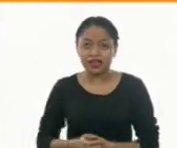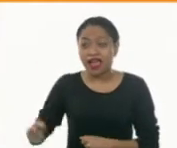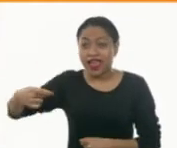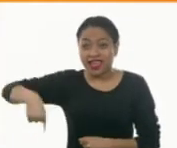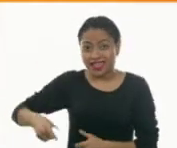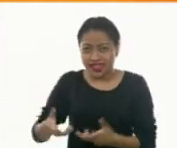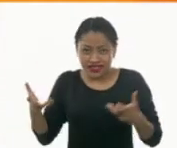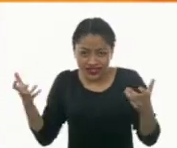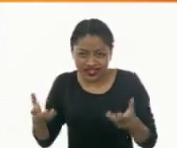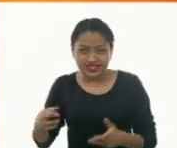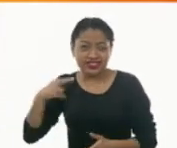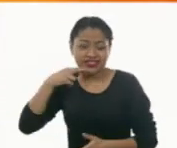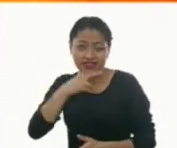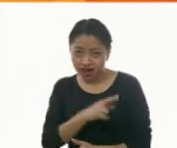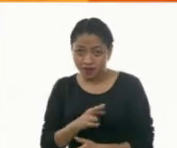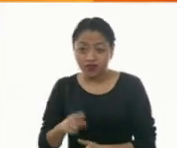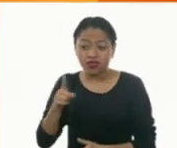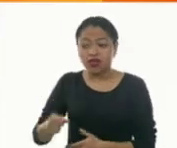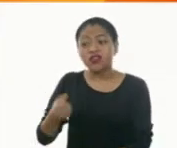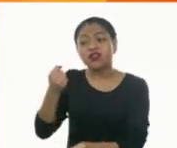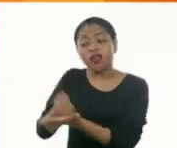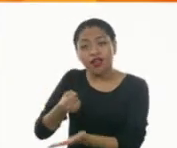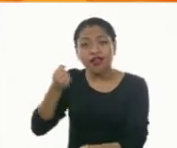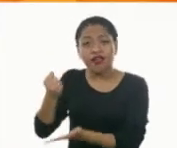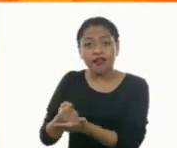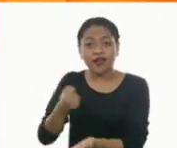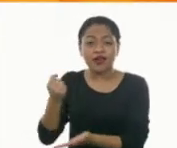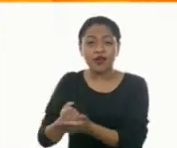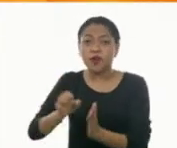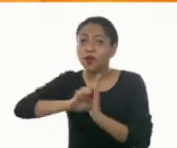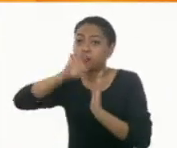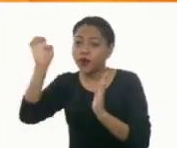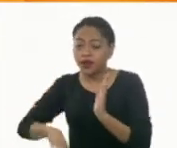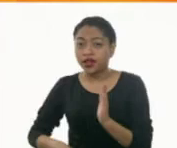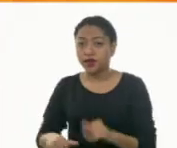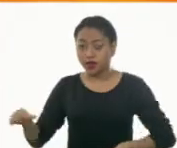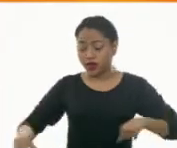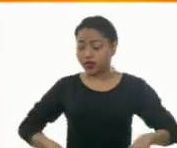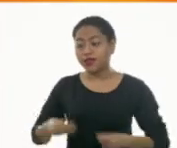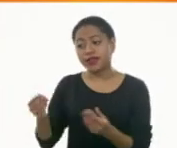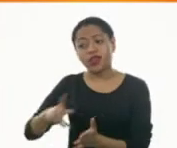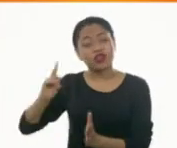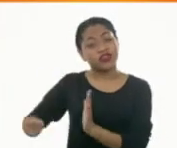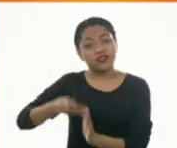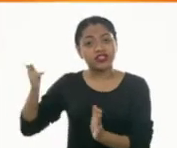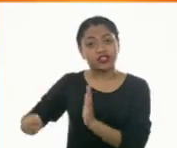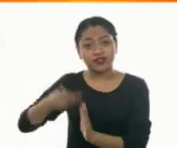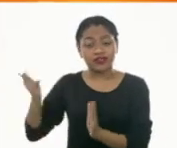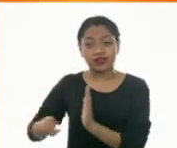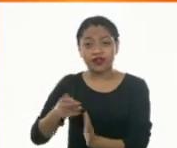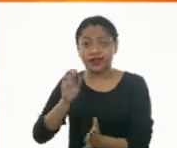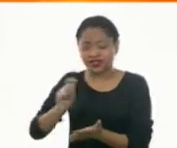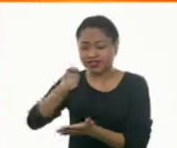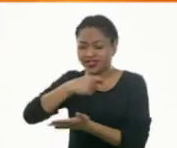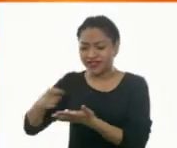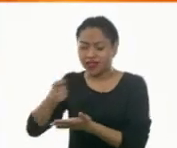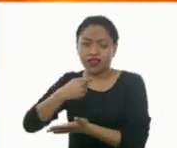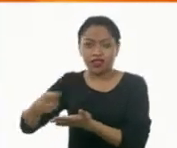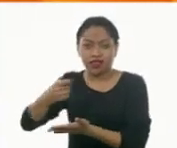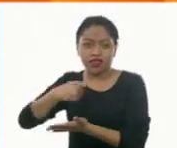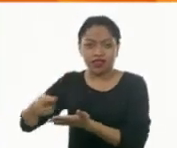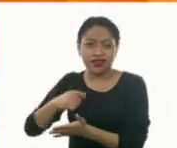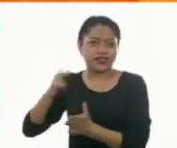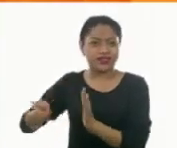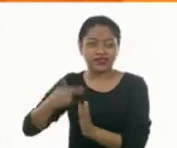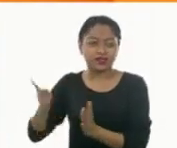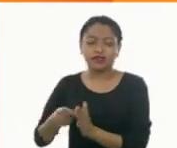hacer a manera de repetición y de hacer muchas veces la misma actividad, ni con planas, ni con copias. La van a hacer porque la lectura